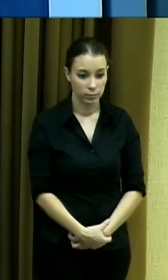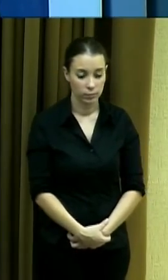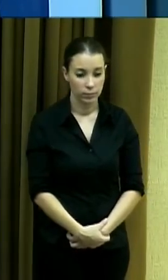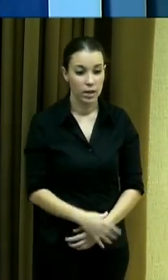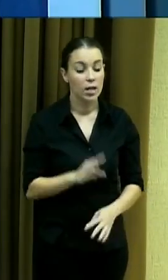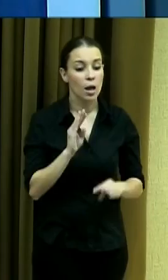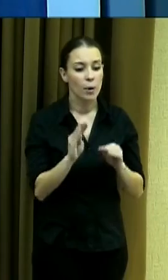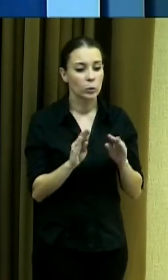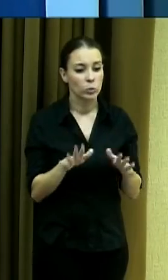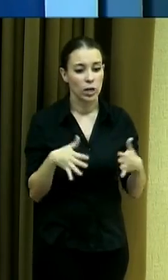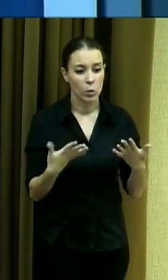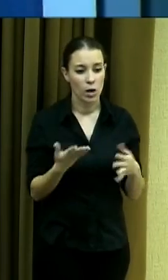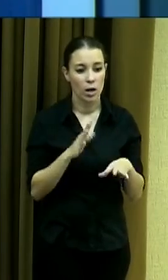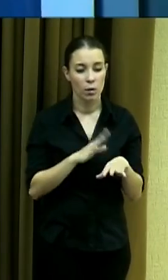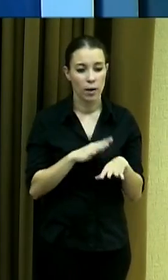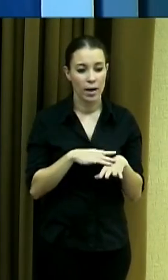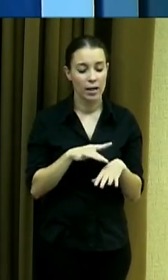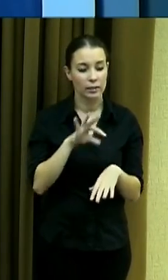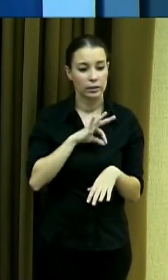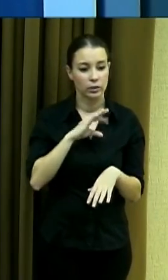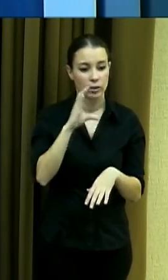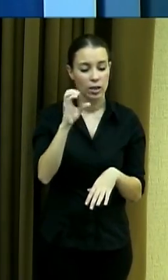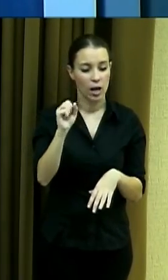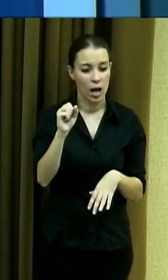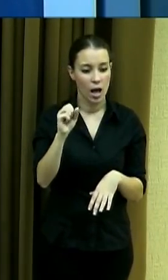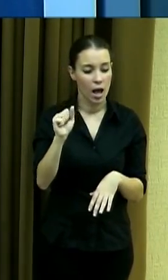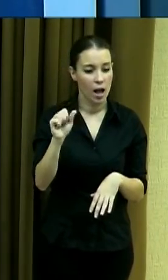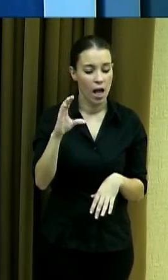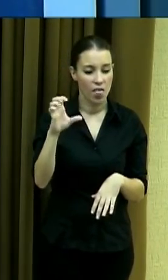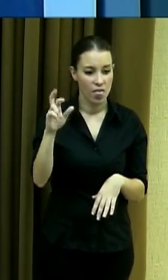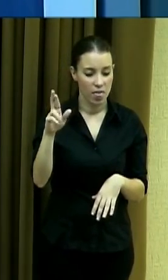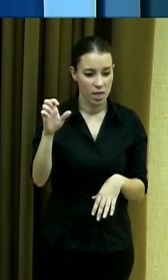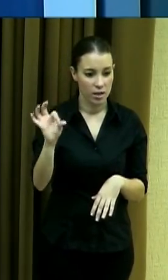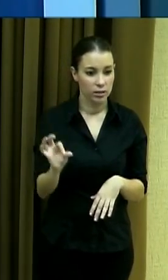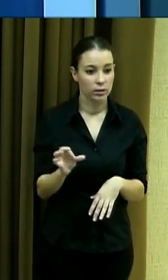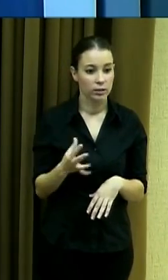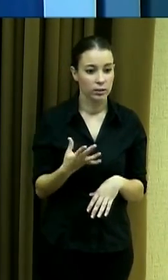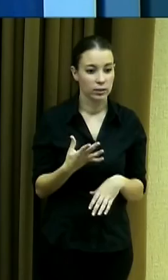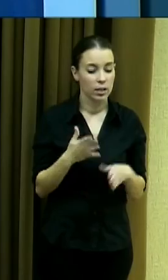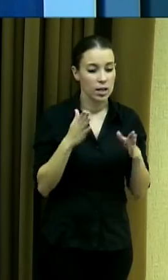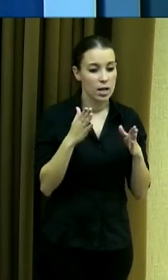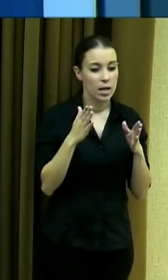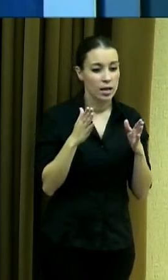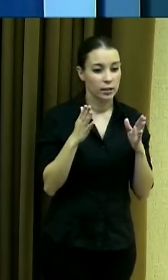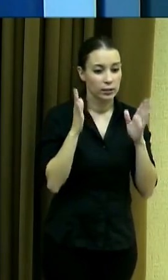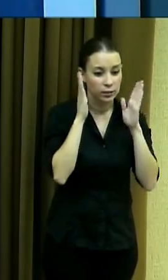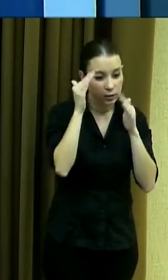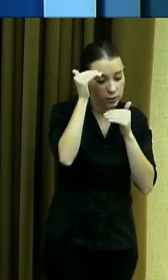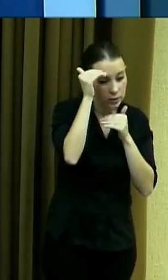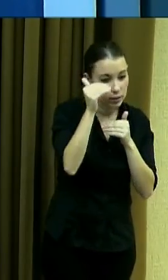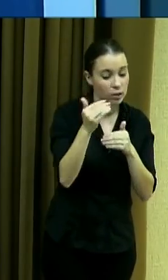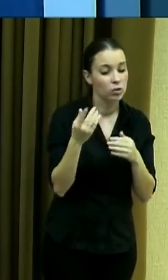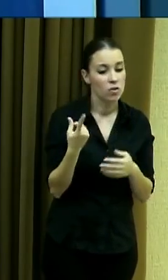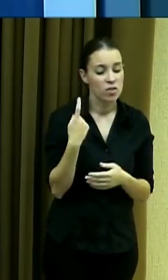La pregunta es para la doctora Cáceres. ¿Se puede sufrir simultáneamente TDAH y CIL?